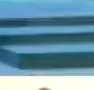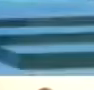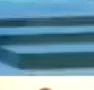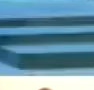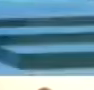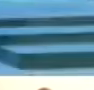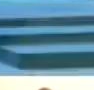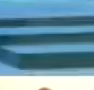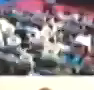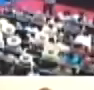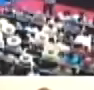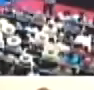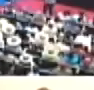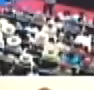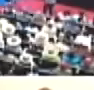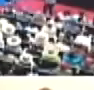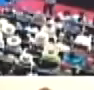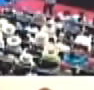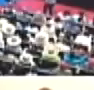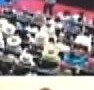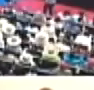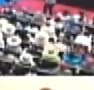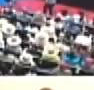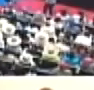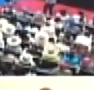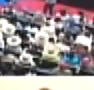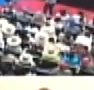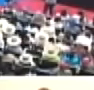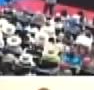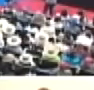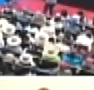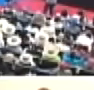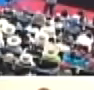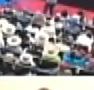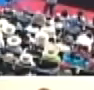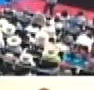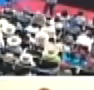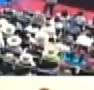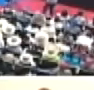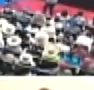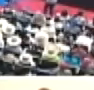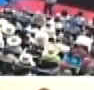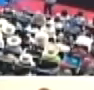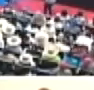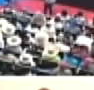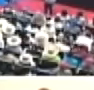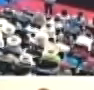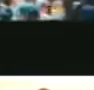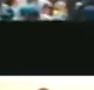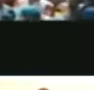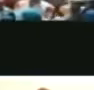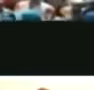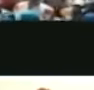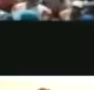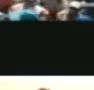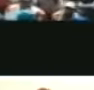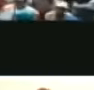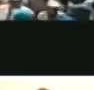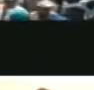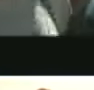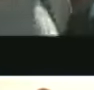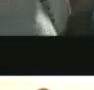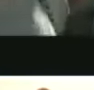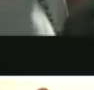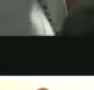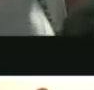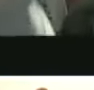Esequiba es de Venezuela! Pasamos al otro punto, muy importante, Jorge Rodríguez, ¿cómo